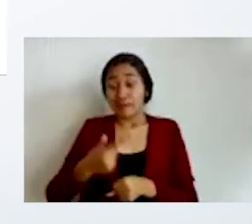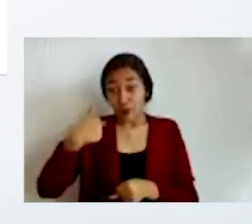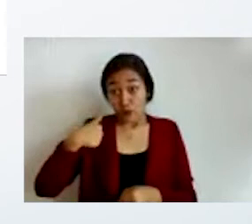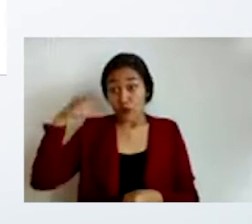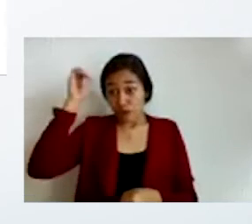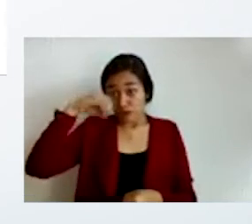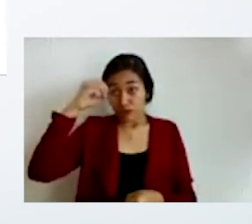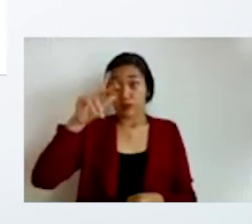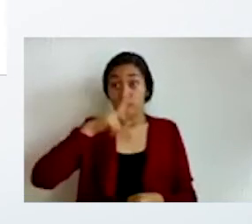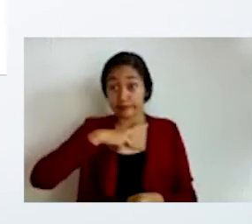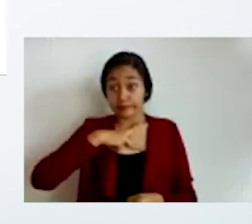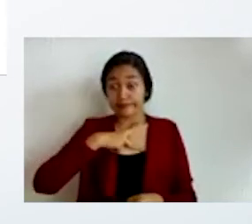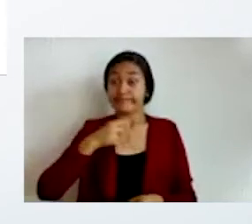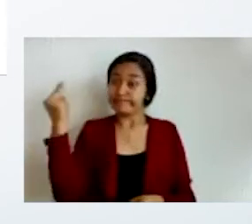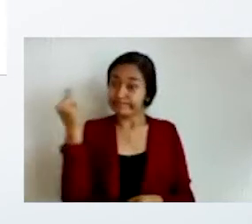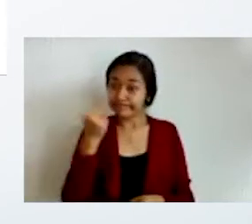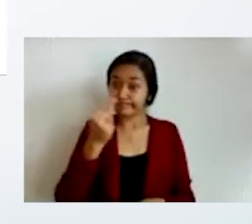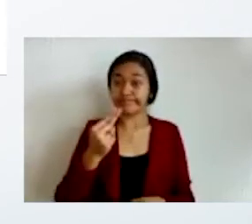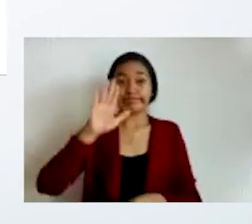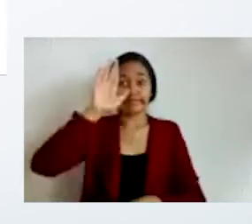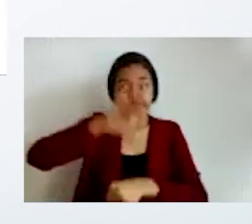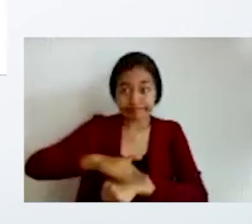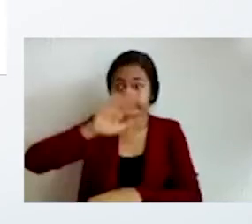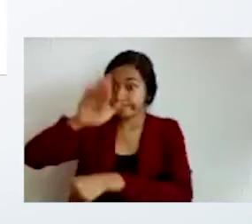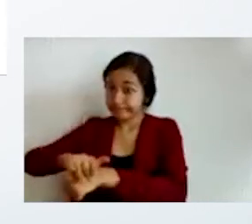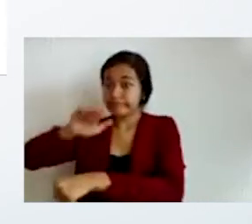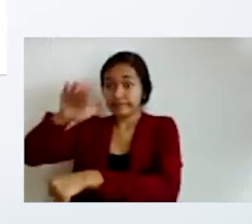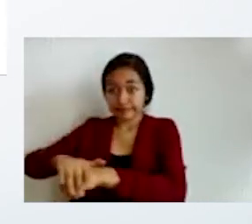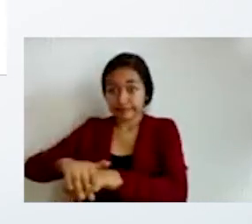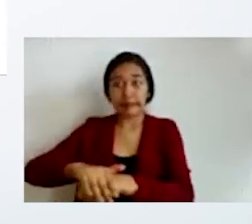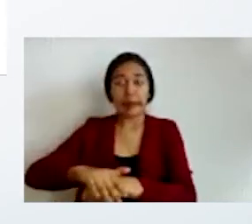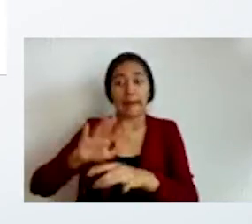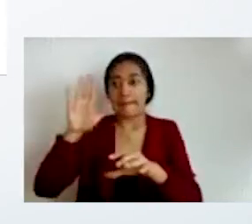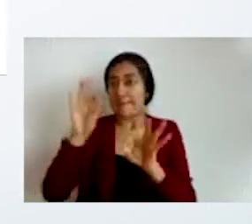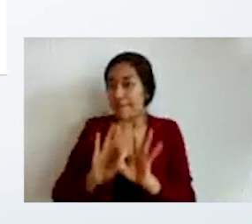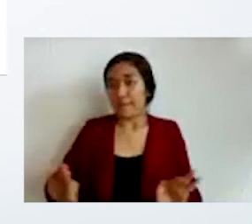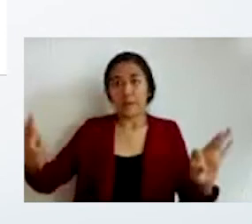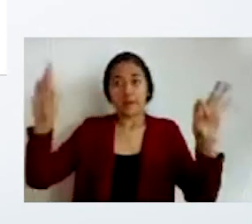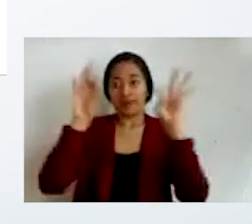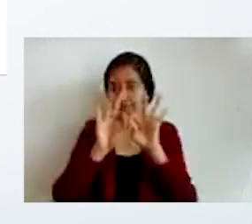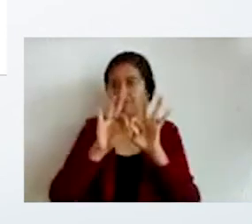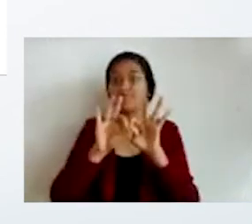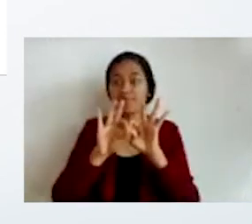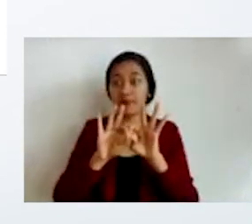que tiene que haber mecanismos de alerta muy sensibles que nos